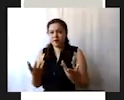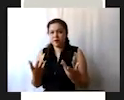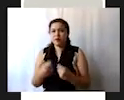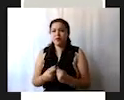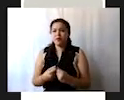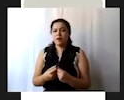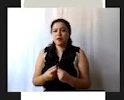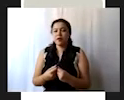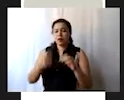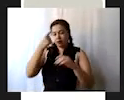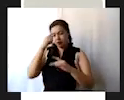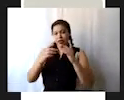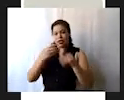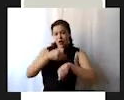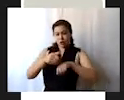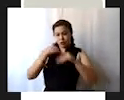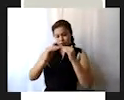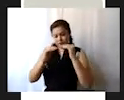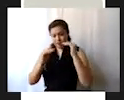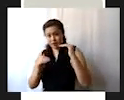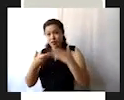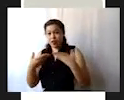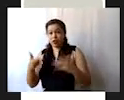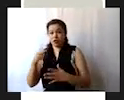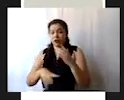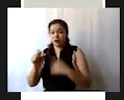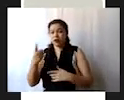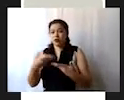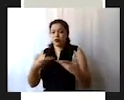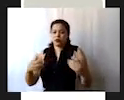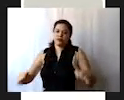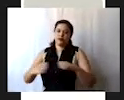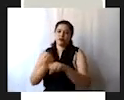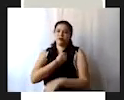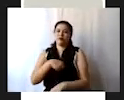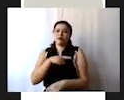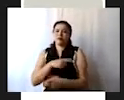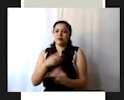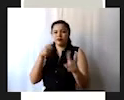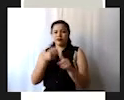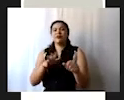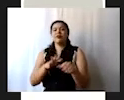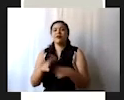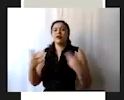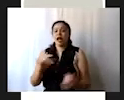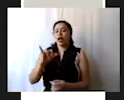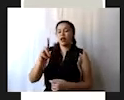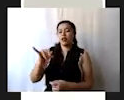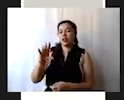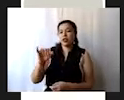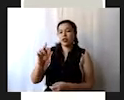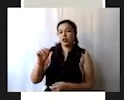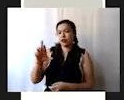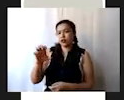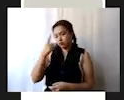desigualdad, particularmente de este año, cómo estamos con el tema de la pandemia, los indicadores de pobreza que se han